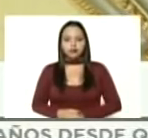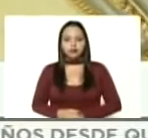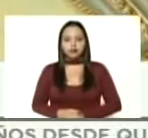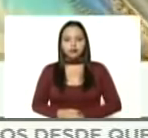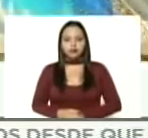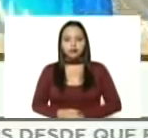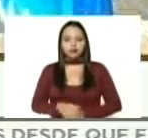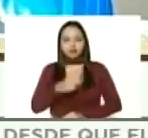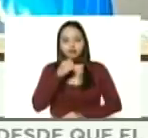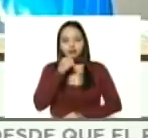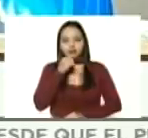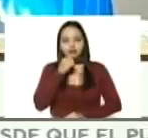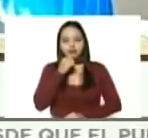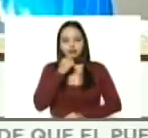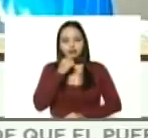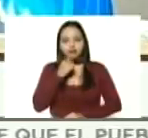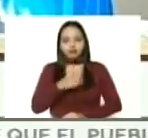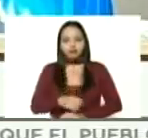Thank you very much,